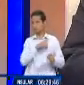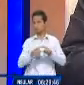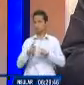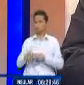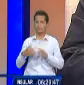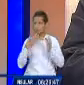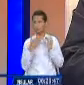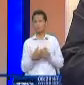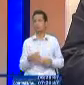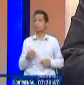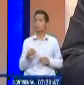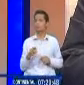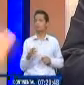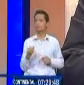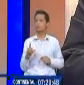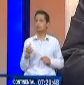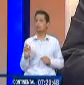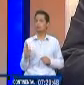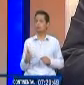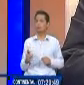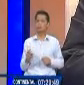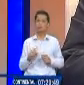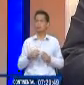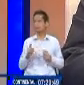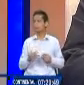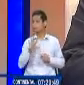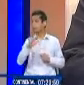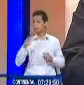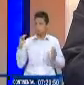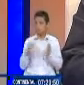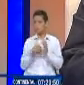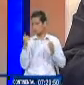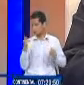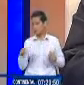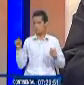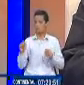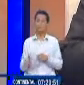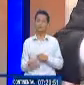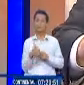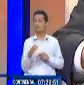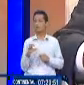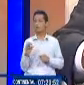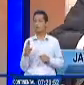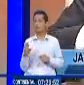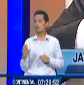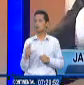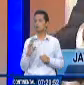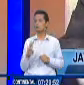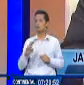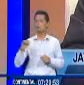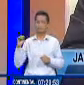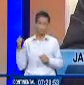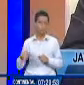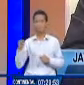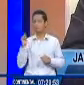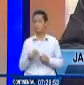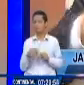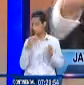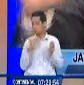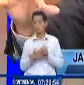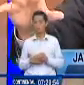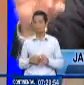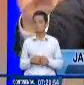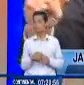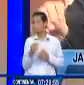abramos el mirador tiene de cinco mil millones de libras de cobre fruta al norte siete millones de onzas de oro por citar un ejemplo pero lo que tenemos que hacer